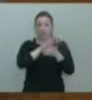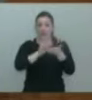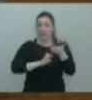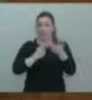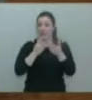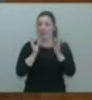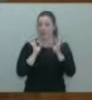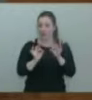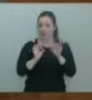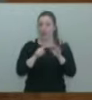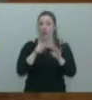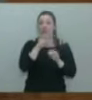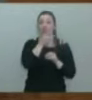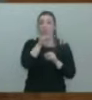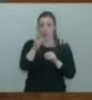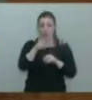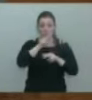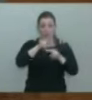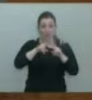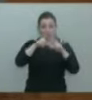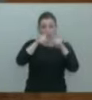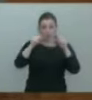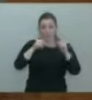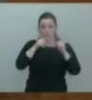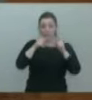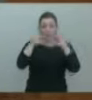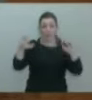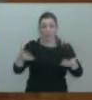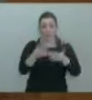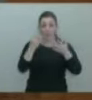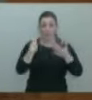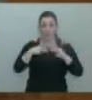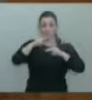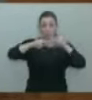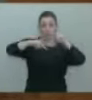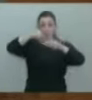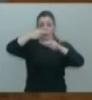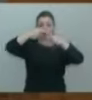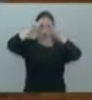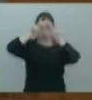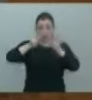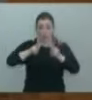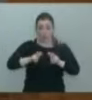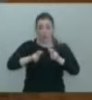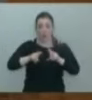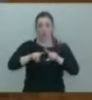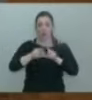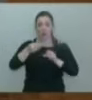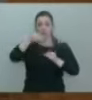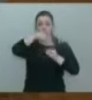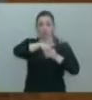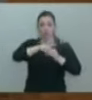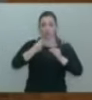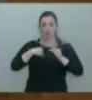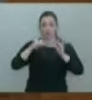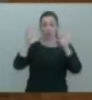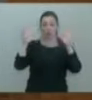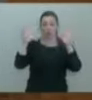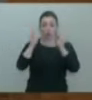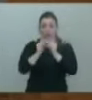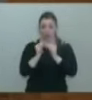deuda contraída por el Principado de Asturias para promover la construcción del nuevo UCA no se incorporase al cómputo total de la deuda